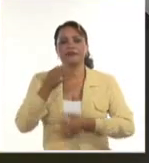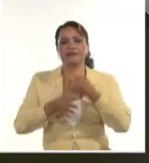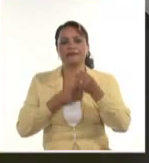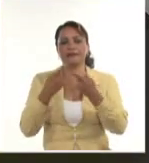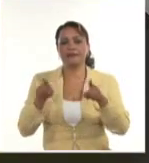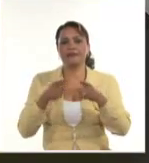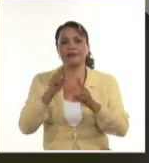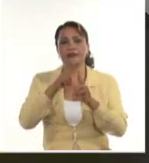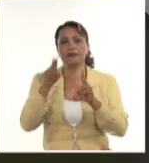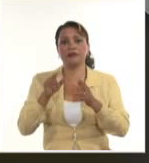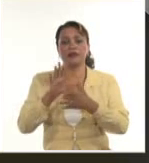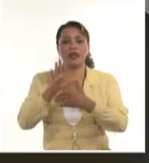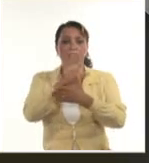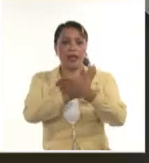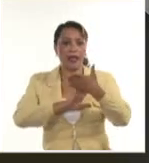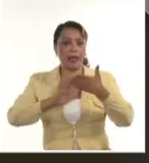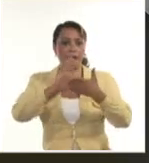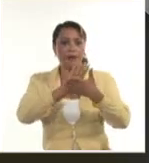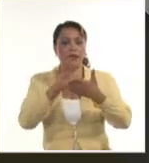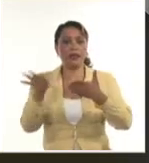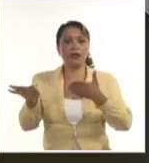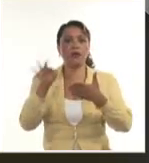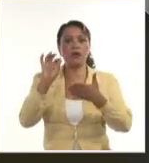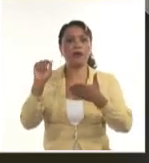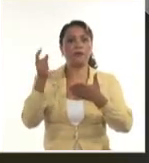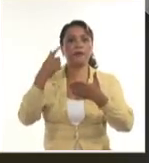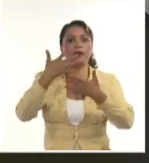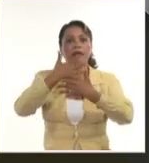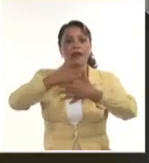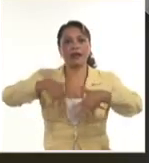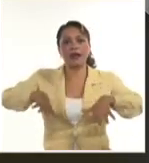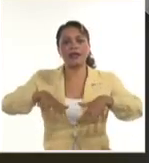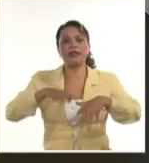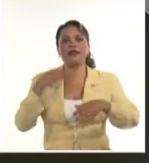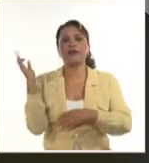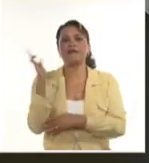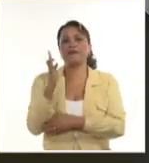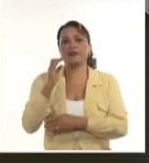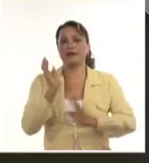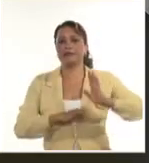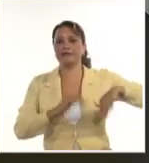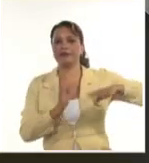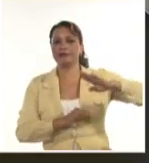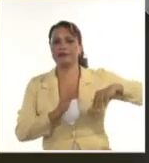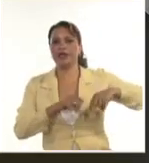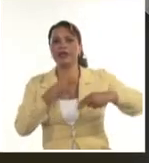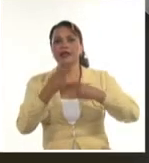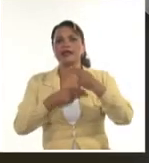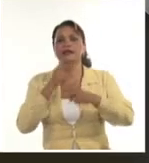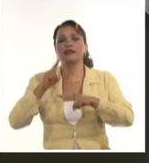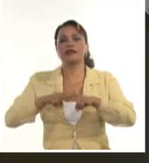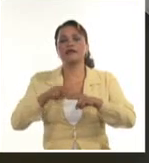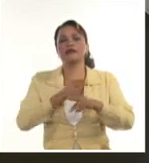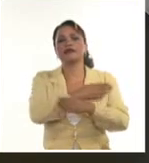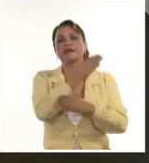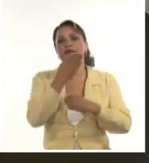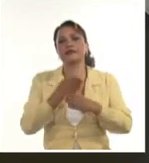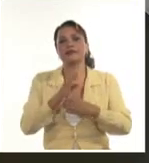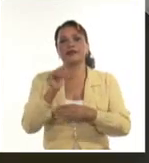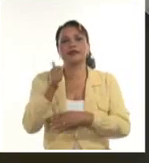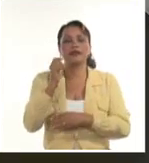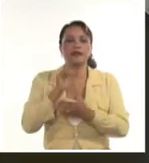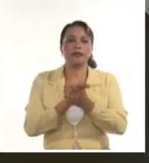América acogió la primera de las cuatro galas de la Fiesta del Tambor, evento que se realiza en La Habana hasta el próximo 10 de